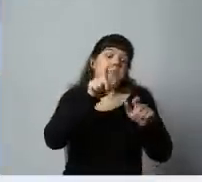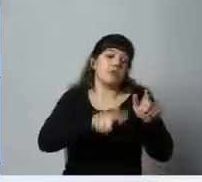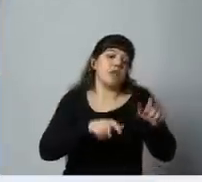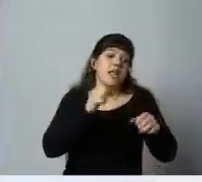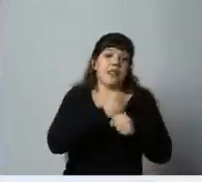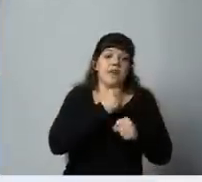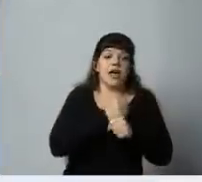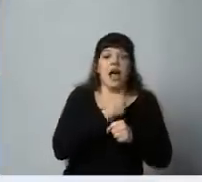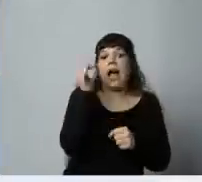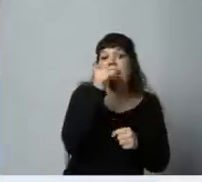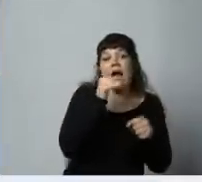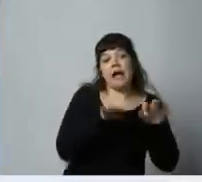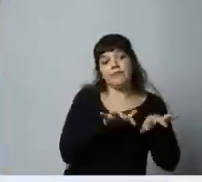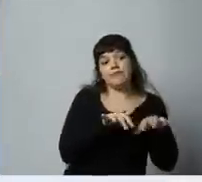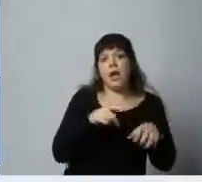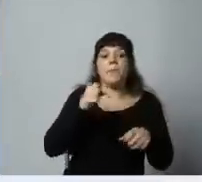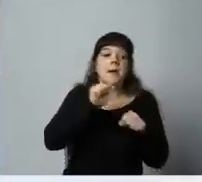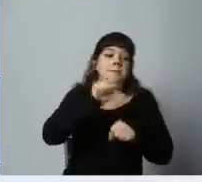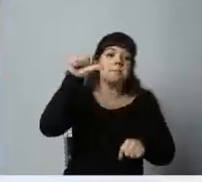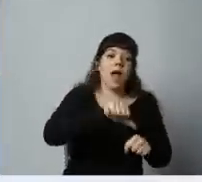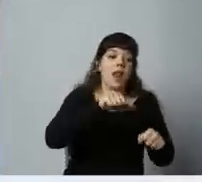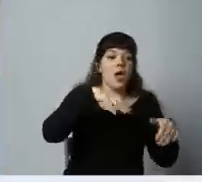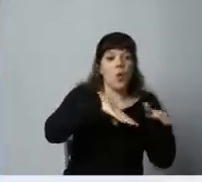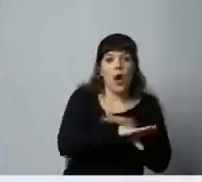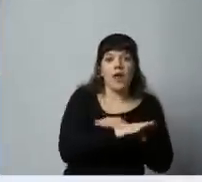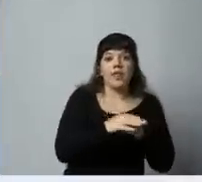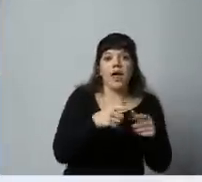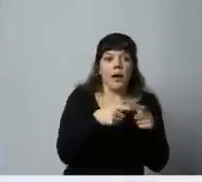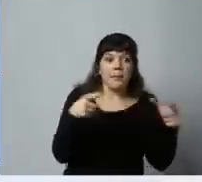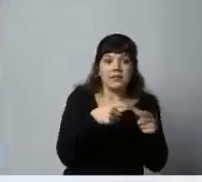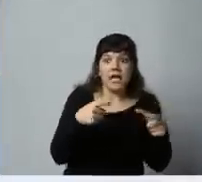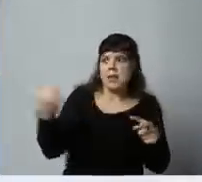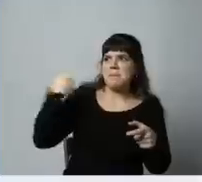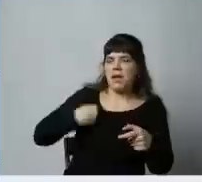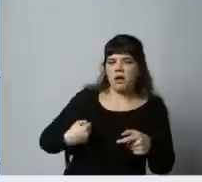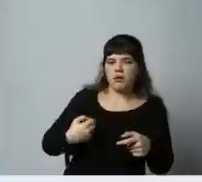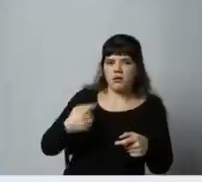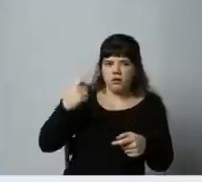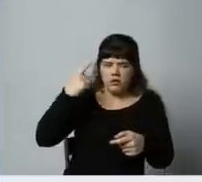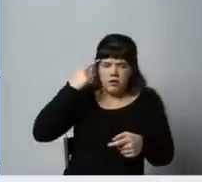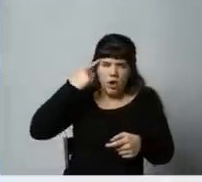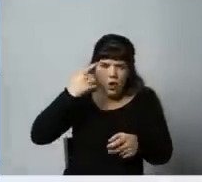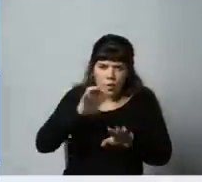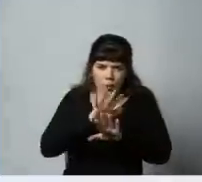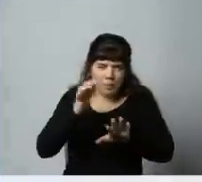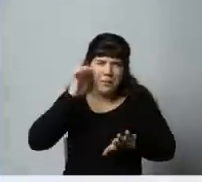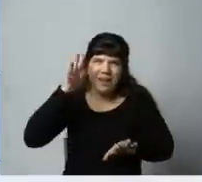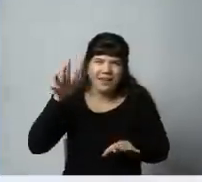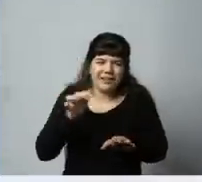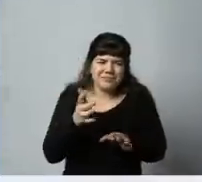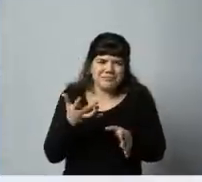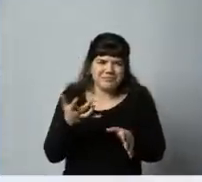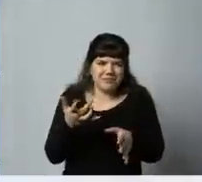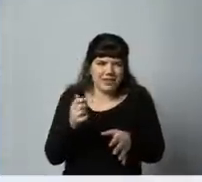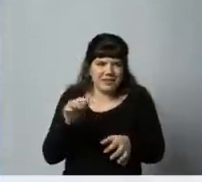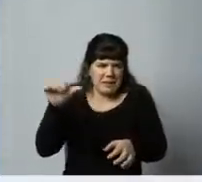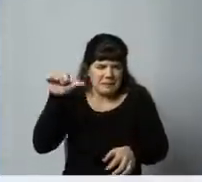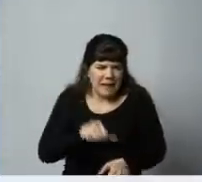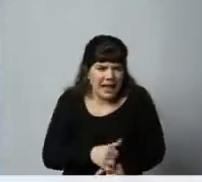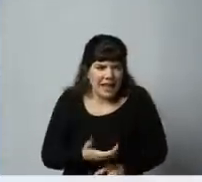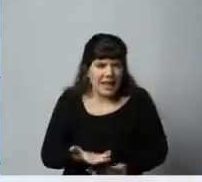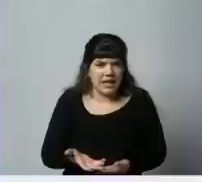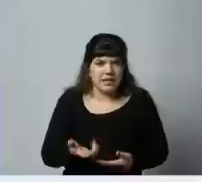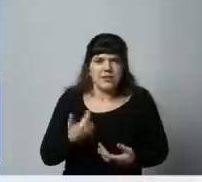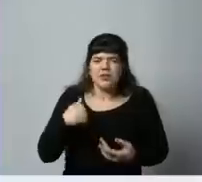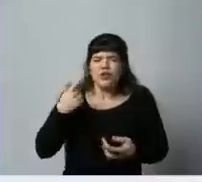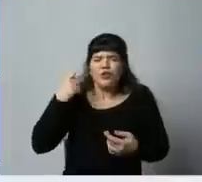guardó bien un billete o por lo que sea o sea sería escandaloso a todos nos parecería una cosa completamente No